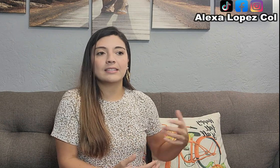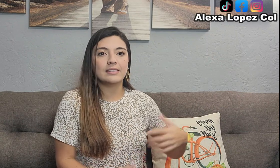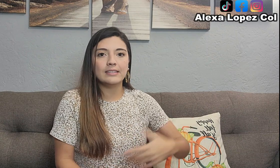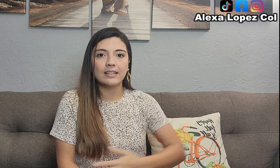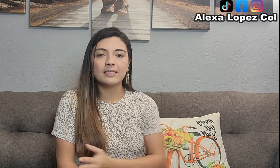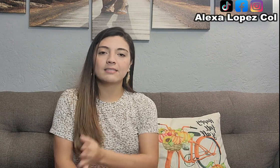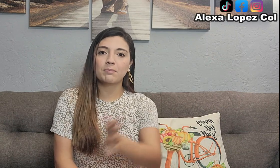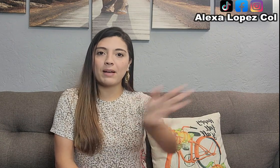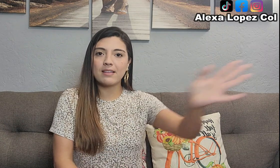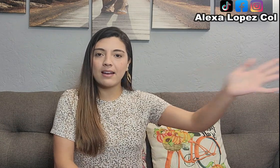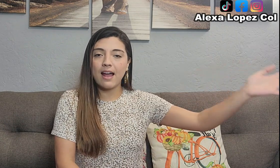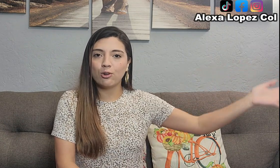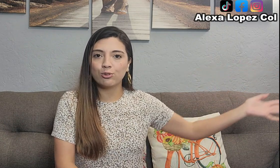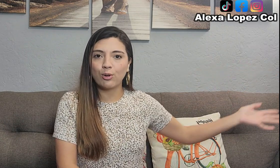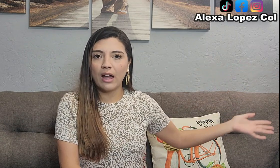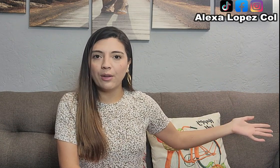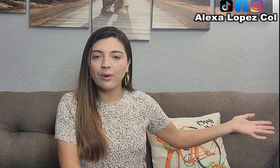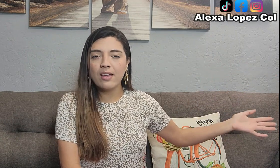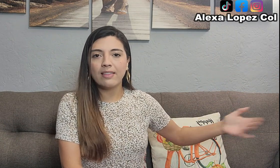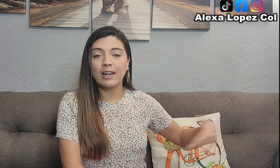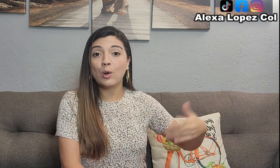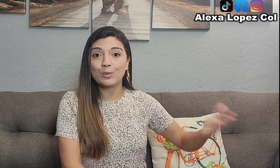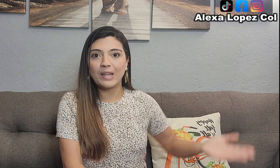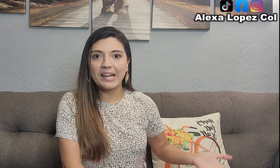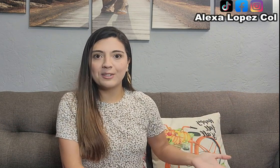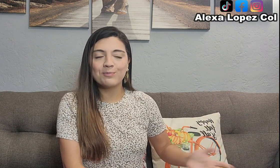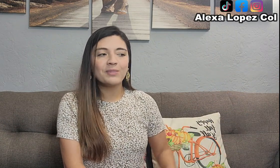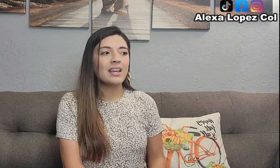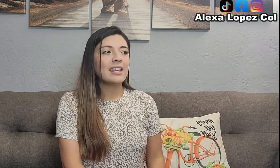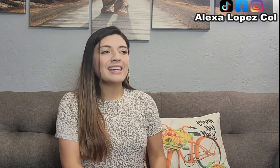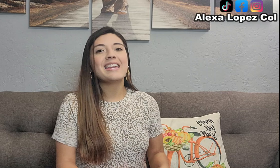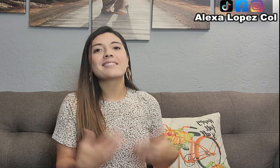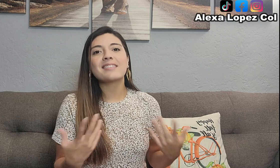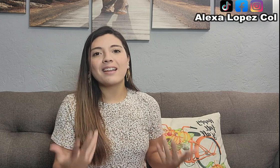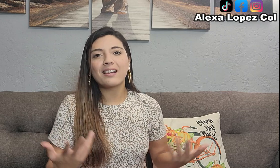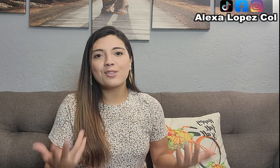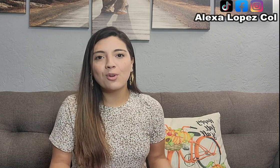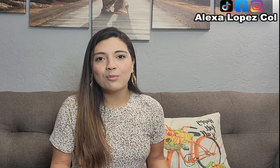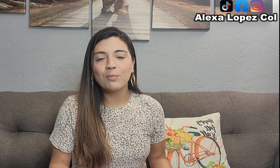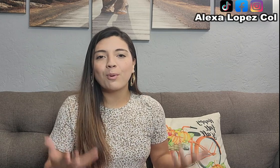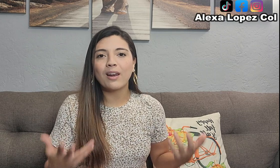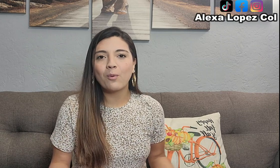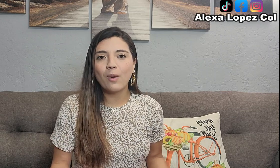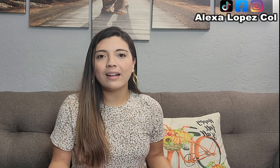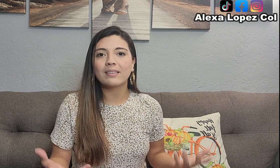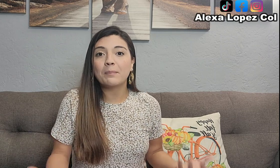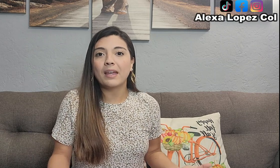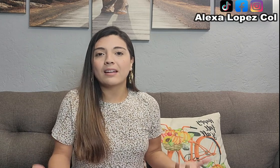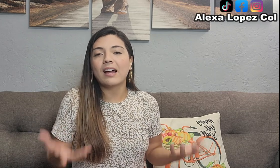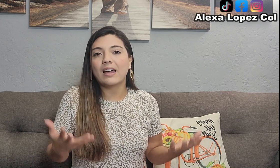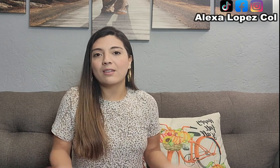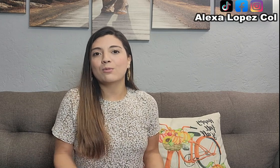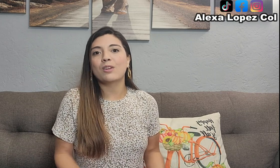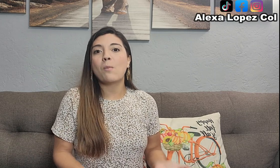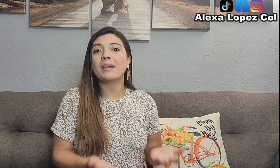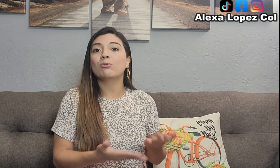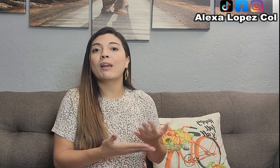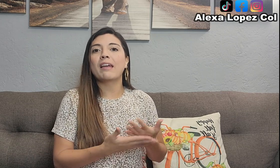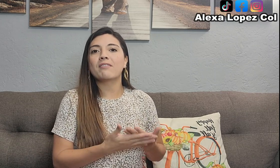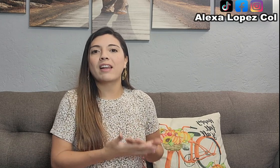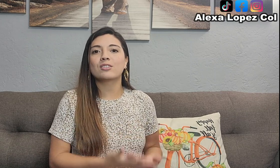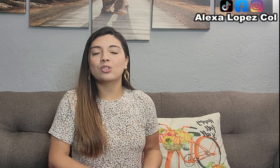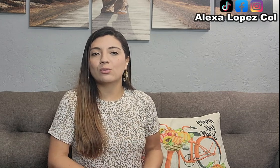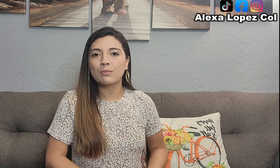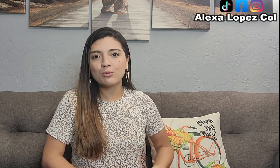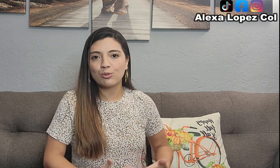que se necesitan pasar al otro lado del océano. Y esa es la razón por la cual también hay un aumento